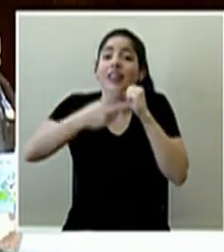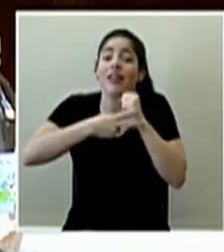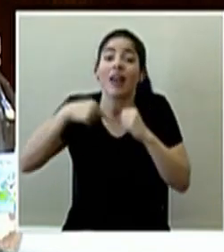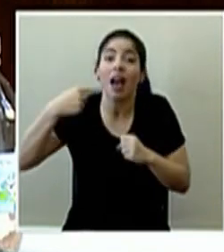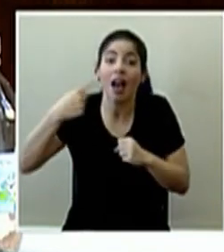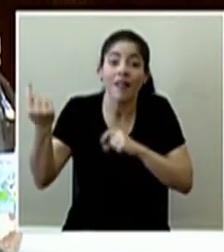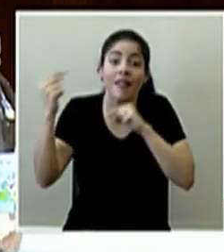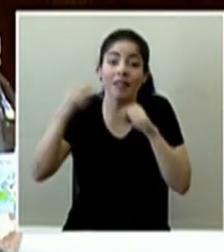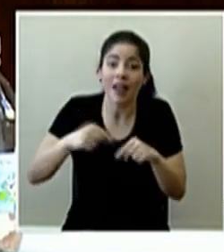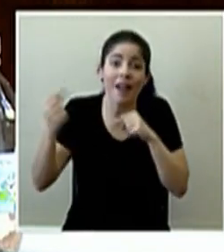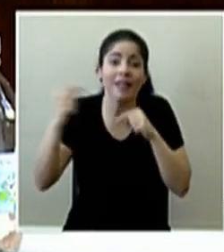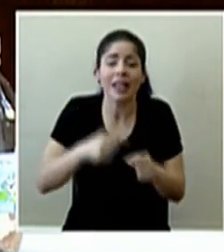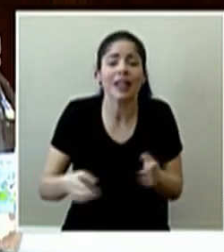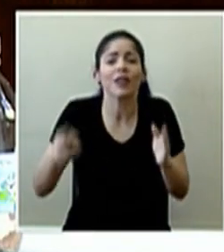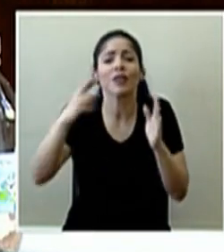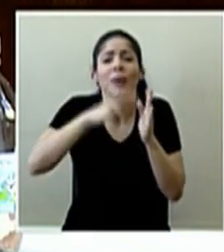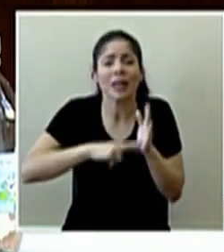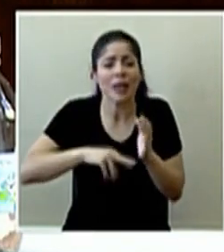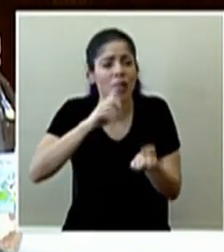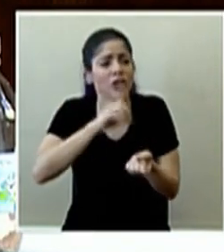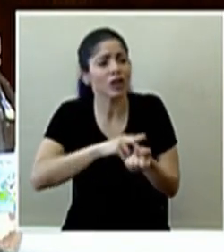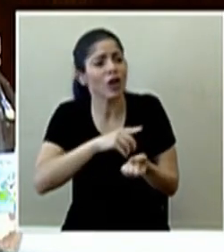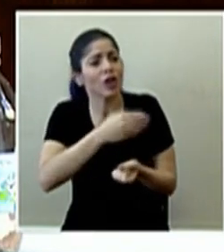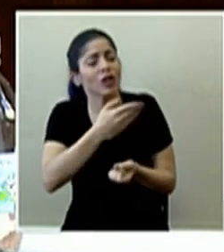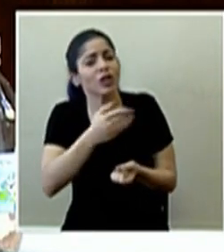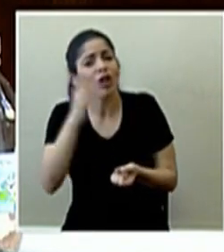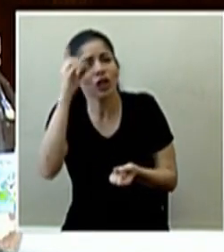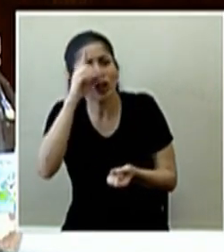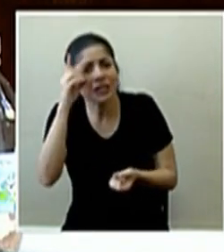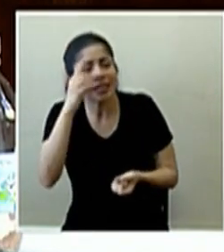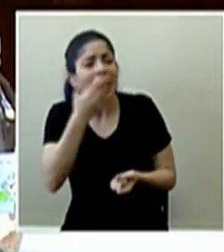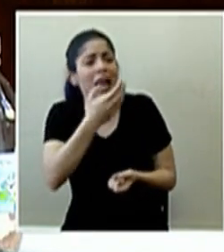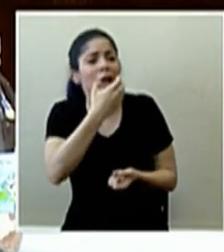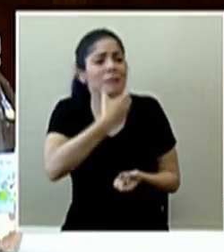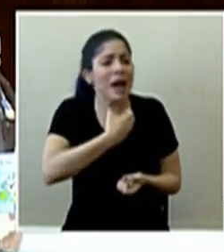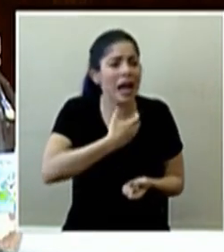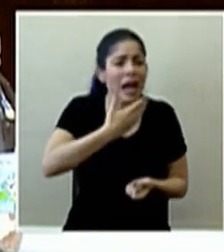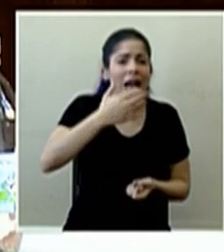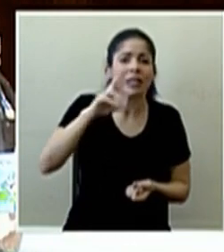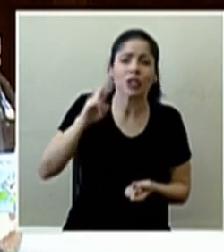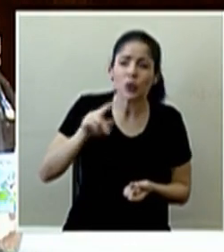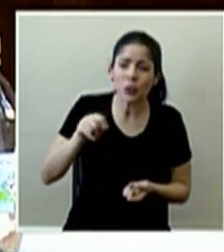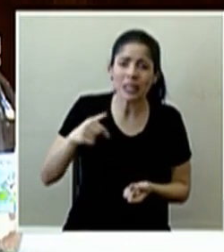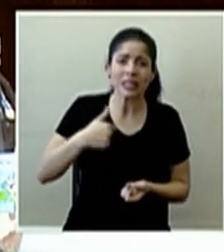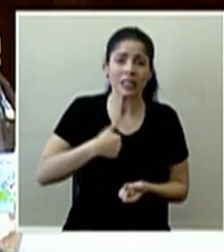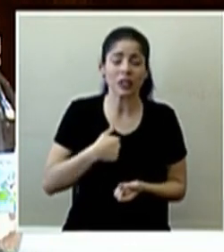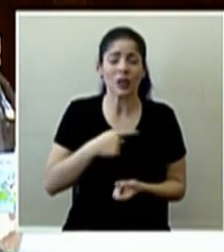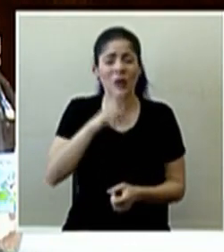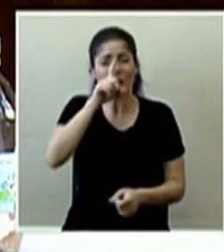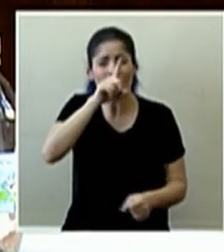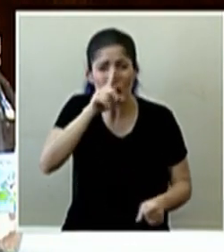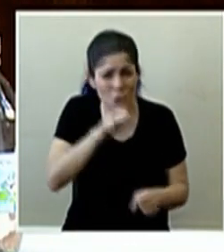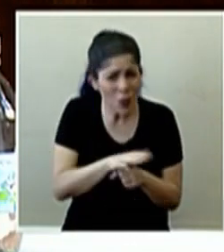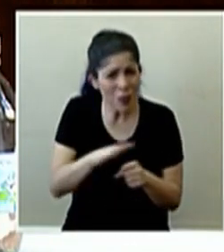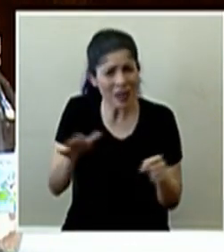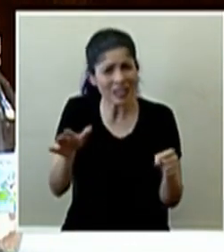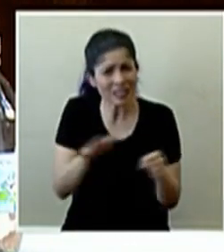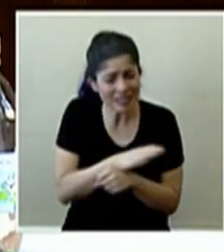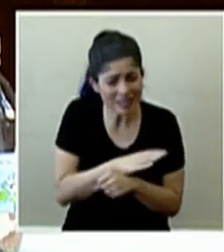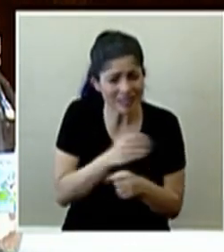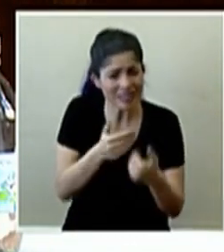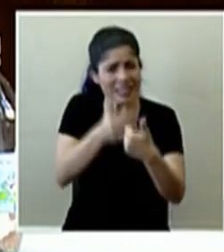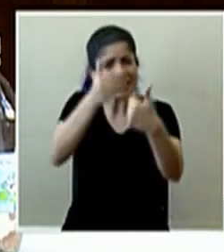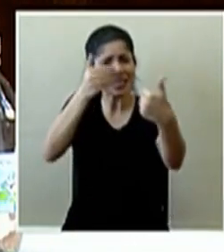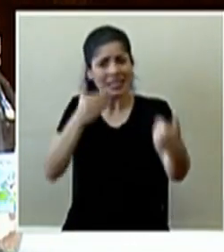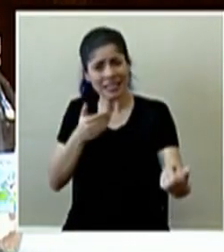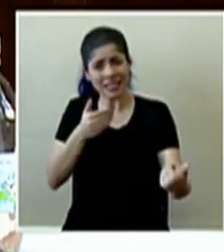vez que venimos acá lo repetimos. El doctor Salas, el doctor Macaya, el doctor Ruiz, mi persona, cumplir estrictamente el aislamiento social.